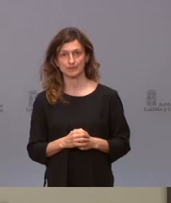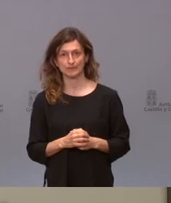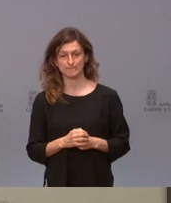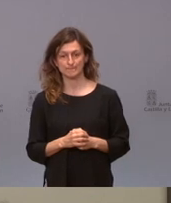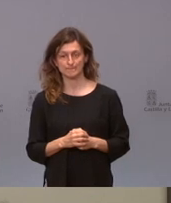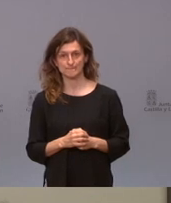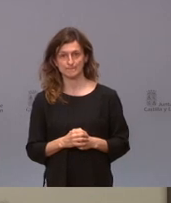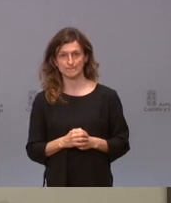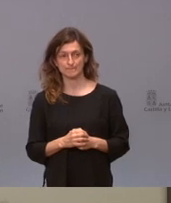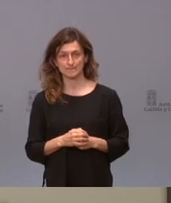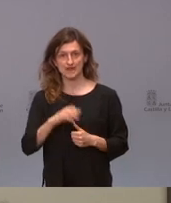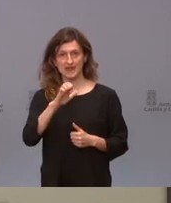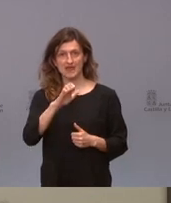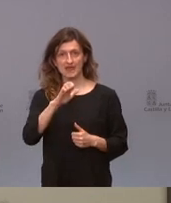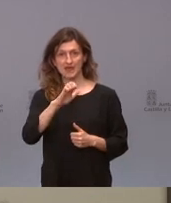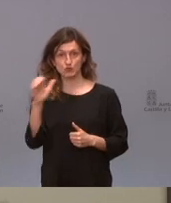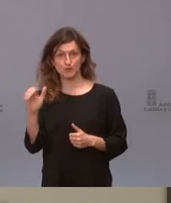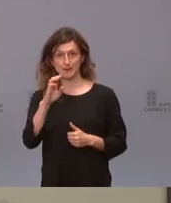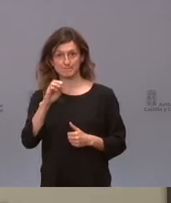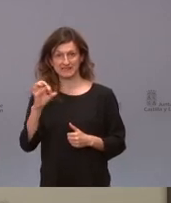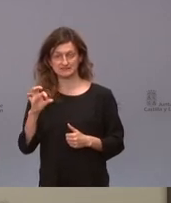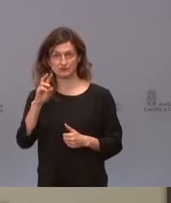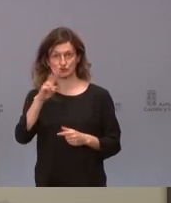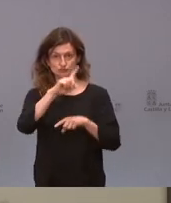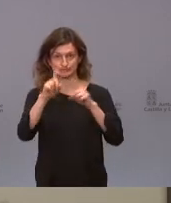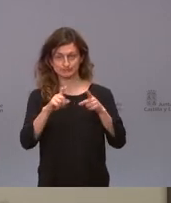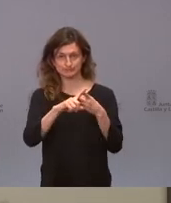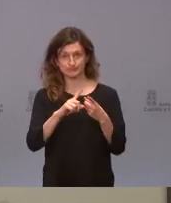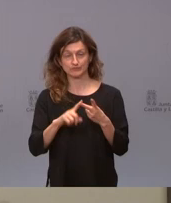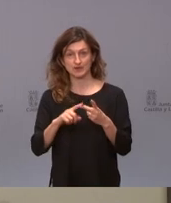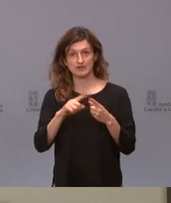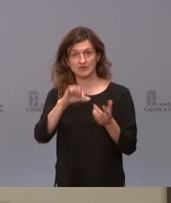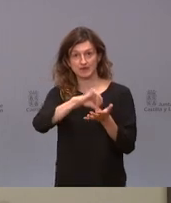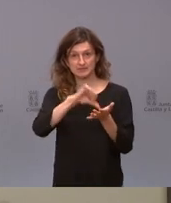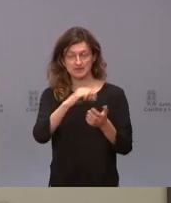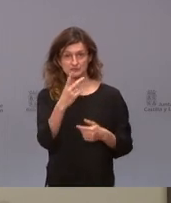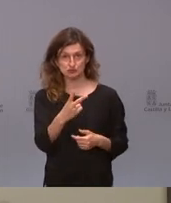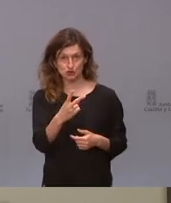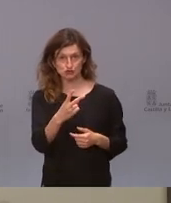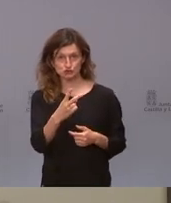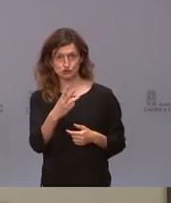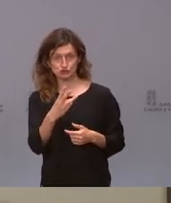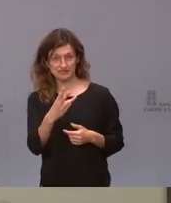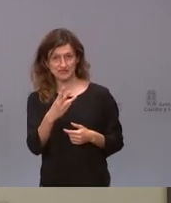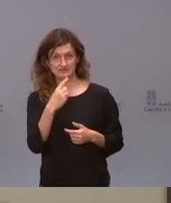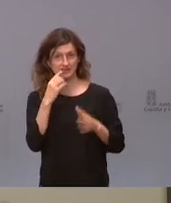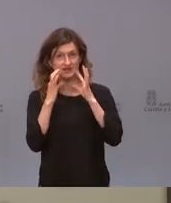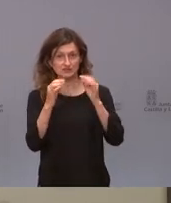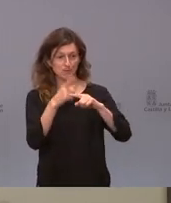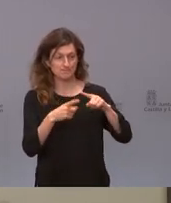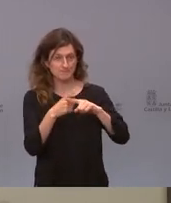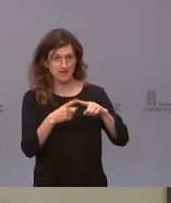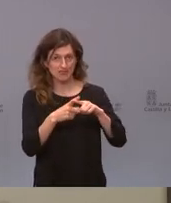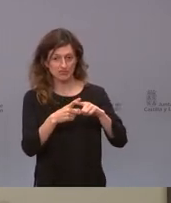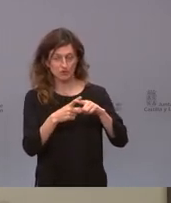sonia día de europa press' dos cuestiones al ha dicho que hay dos capitales de provincia o dos provincias que están en riesgo medio no sé si